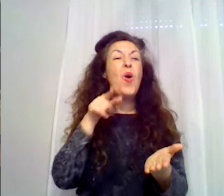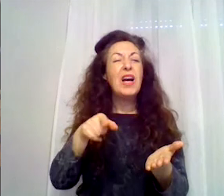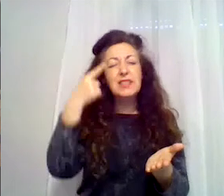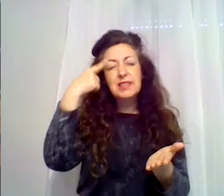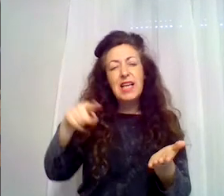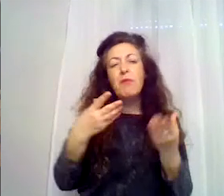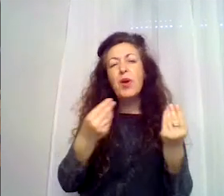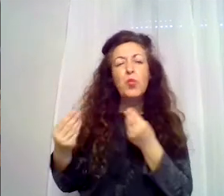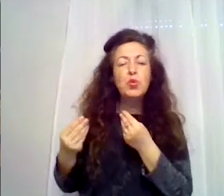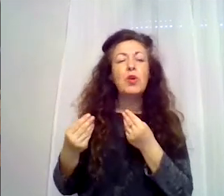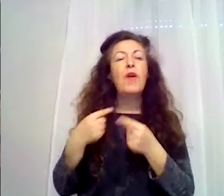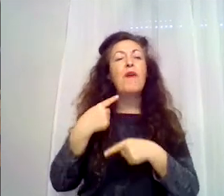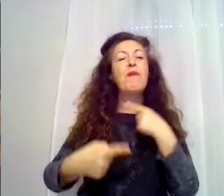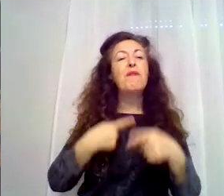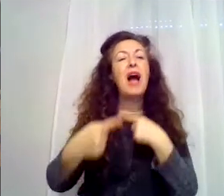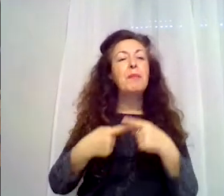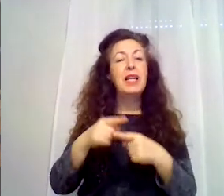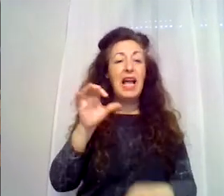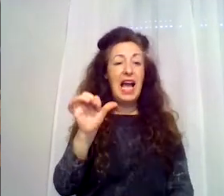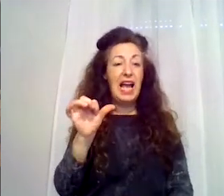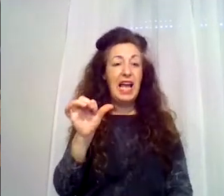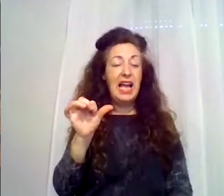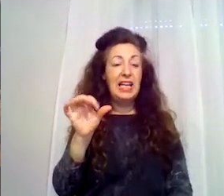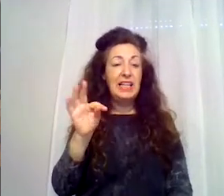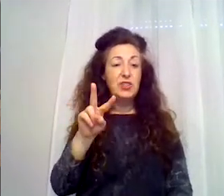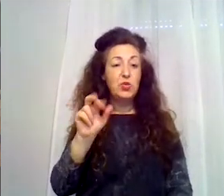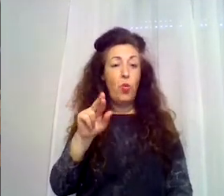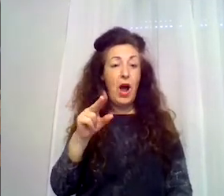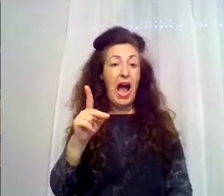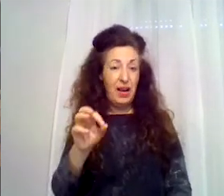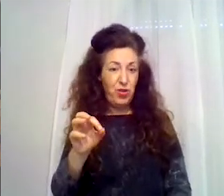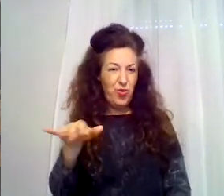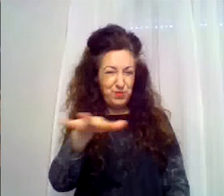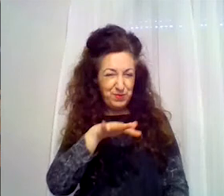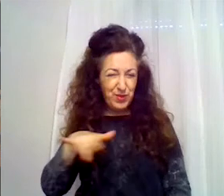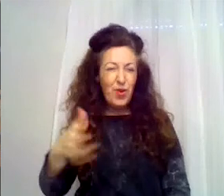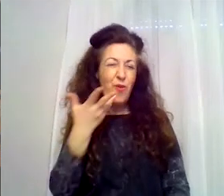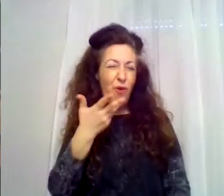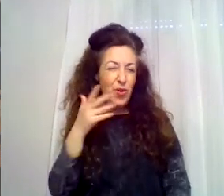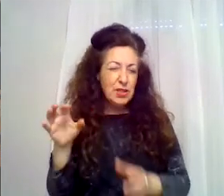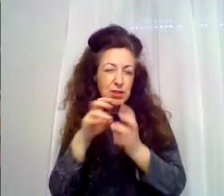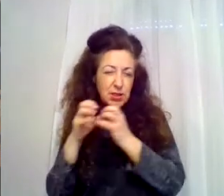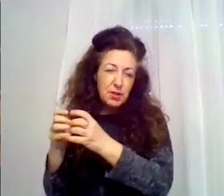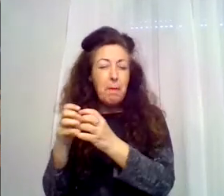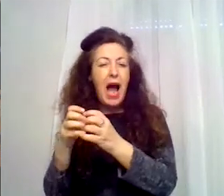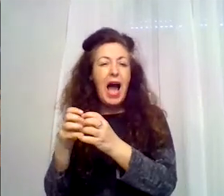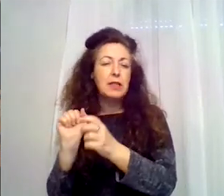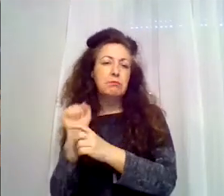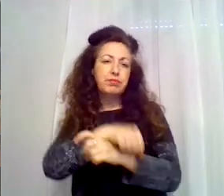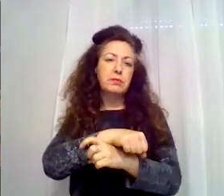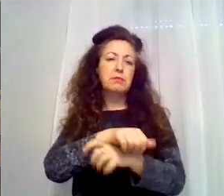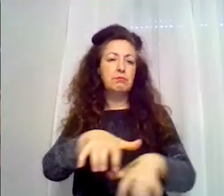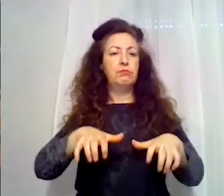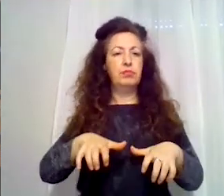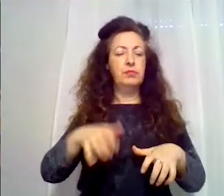información de la familia Estuardo, que era la familia que estaba luchando contra Isabel I de Inglaterra, que pertenecía a la familia Tudor, para conseguir el trono.